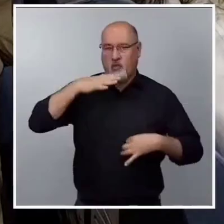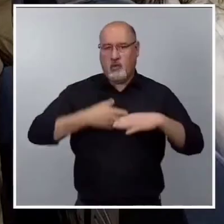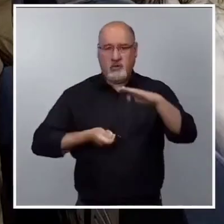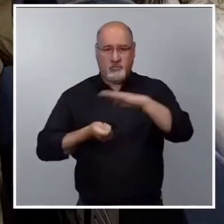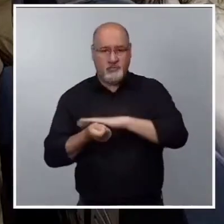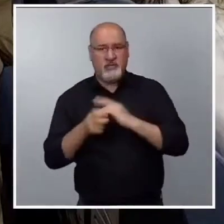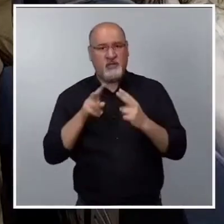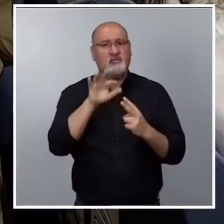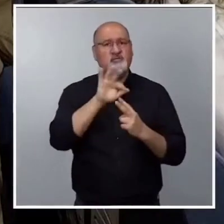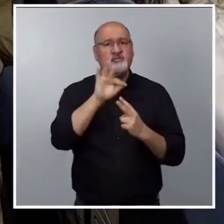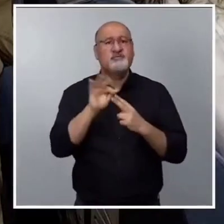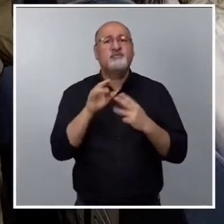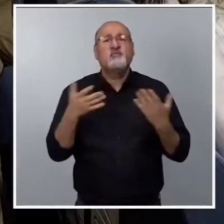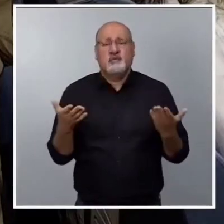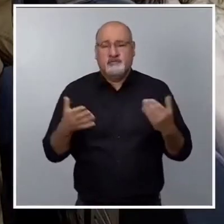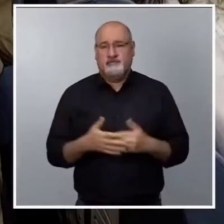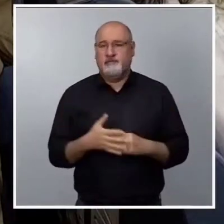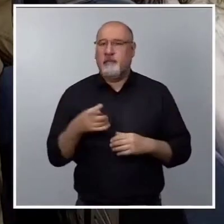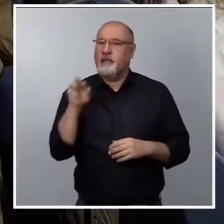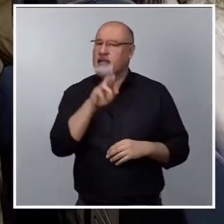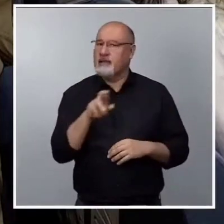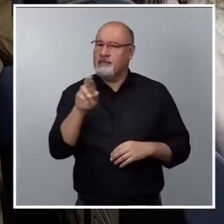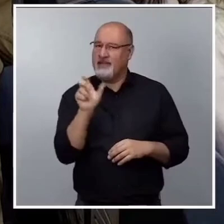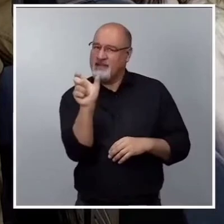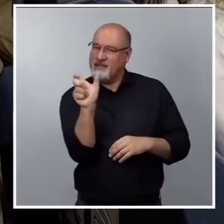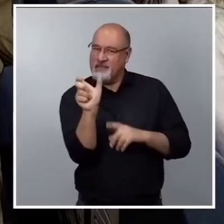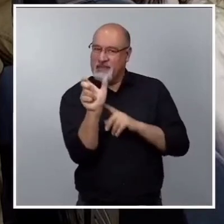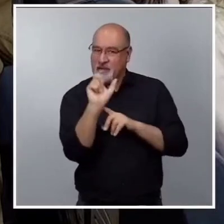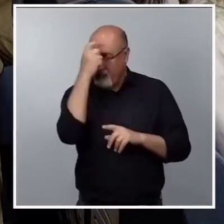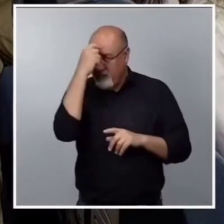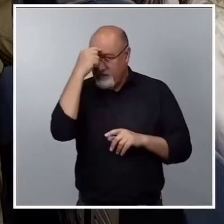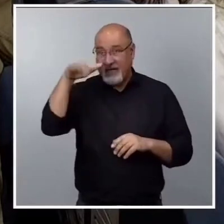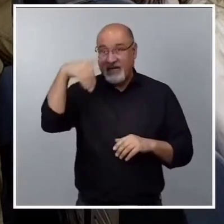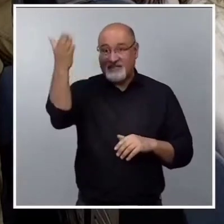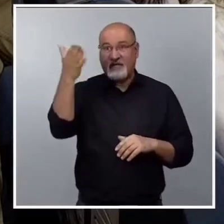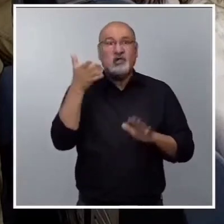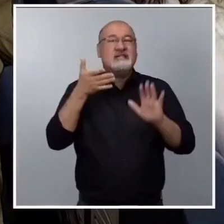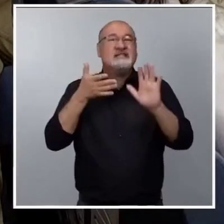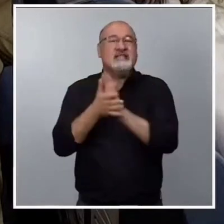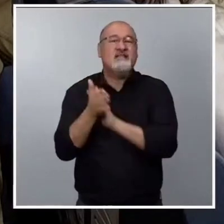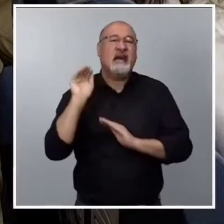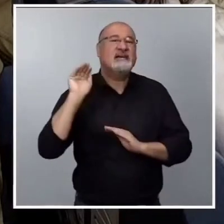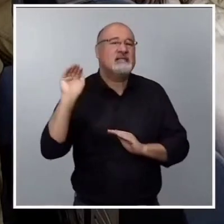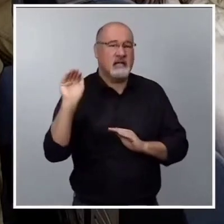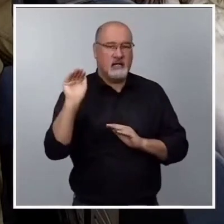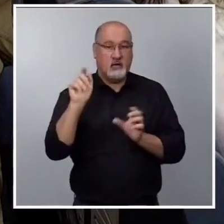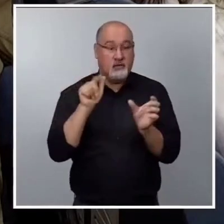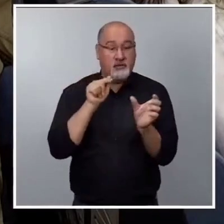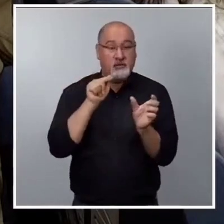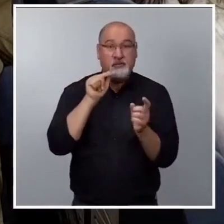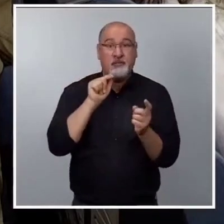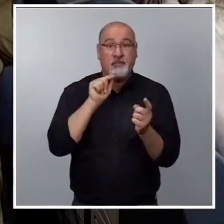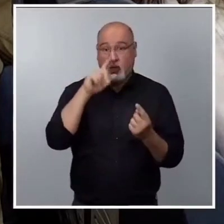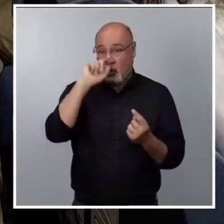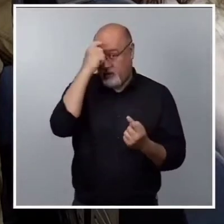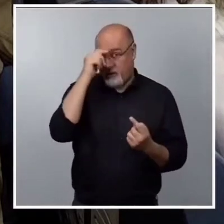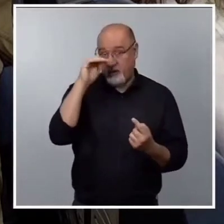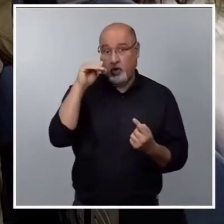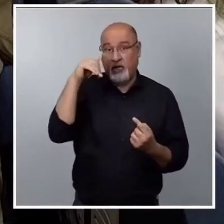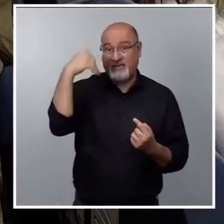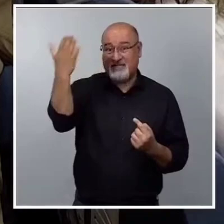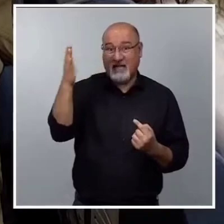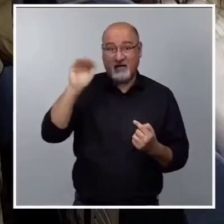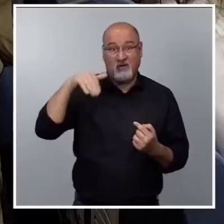externa entiendo que el término externo es sinónimo de extranjero en este caso y que por supuesto están descartando que